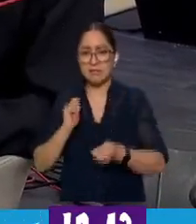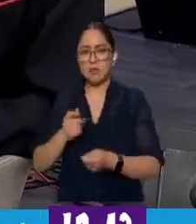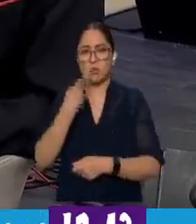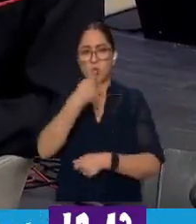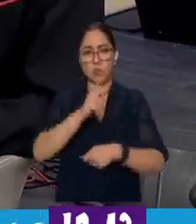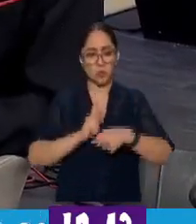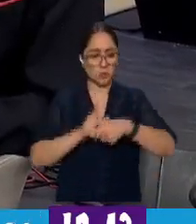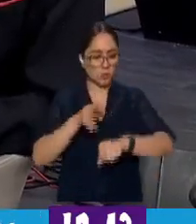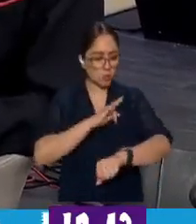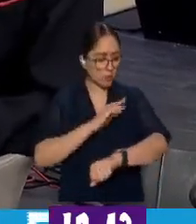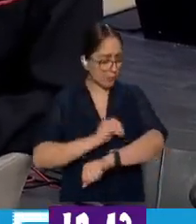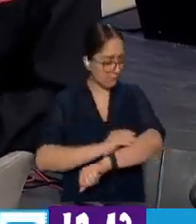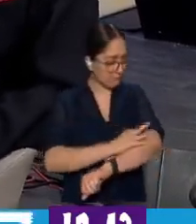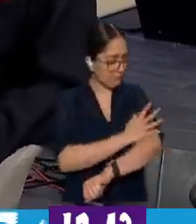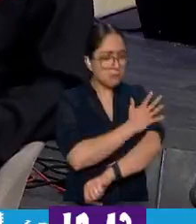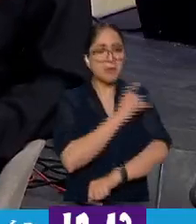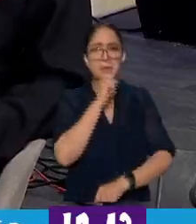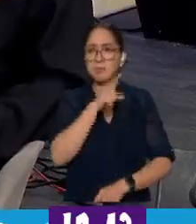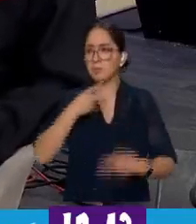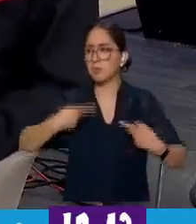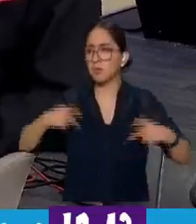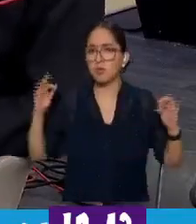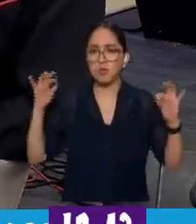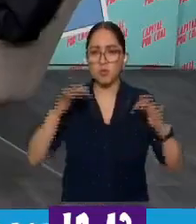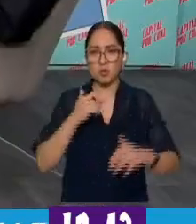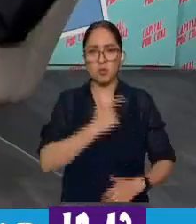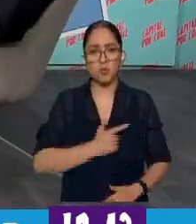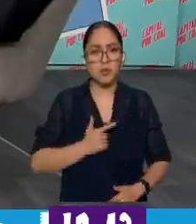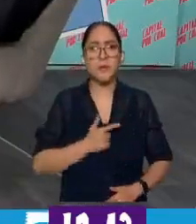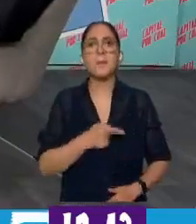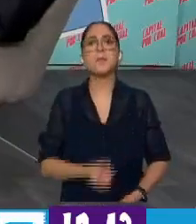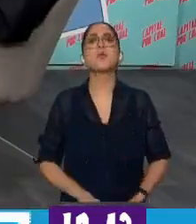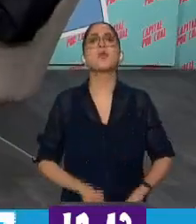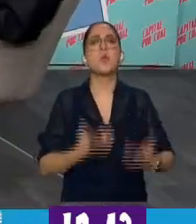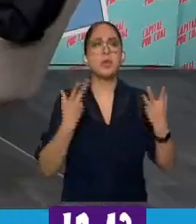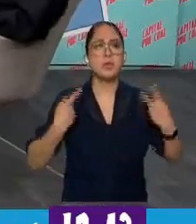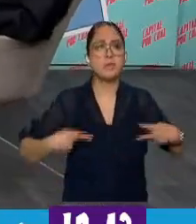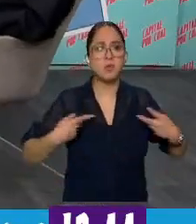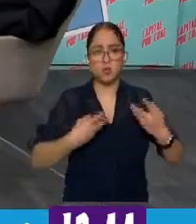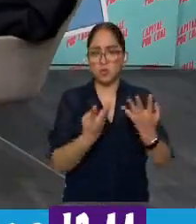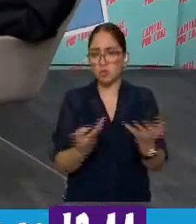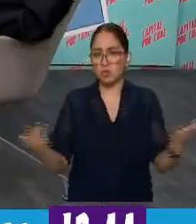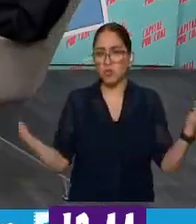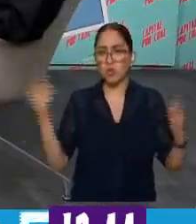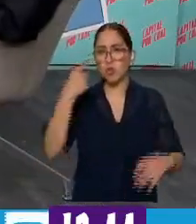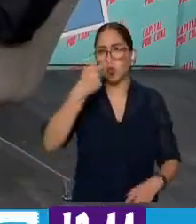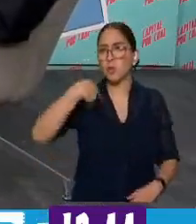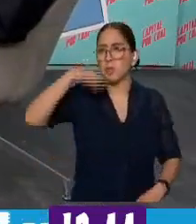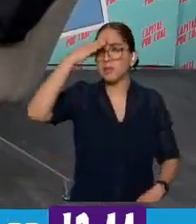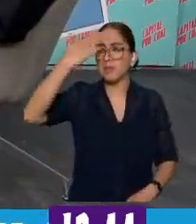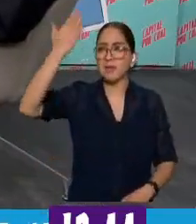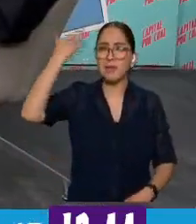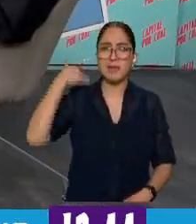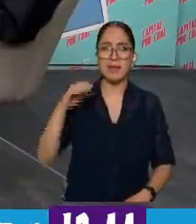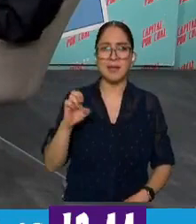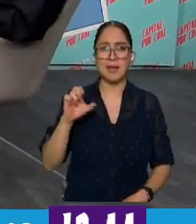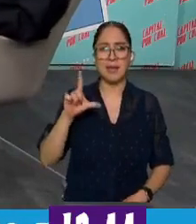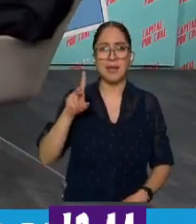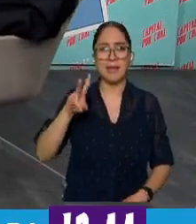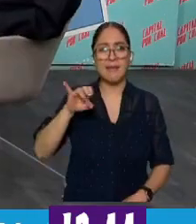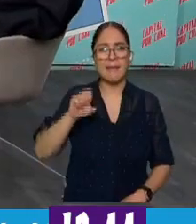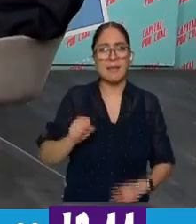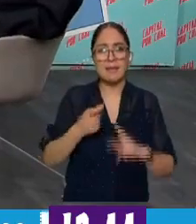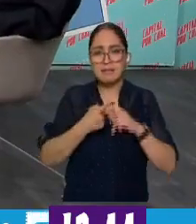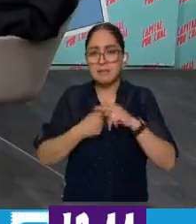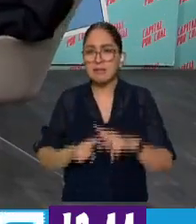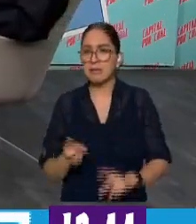piel y que la oye, gente también lo esté pero disfrutando. Pero ¿cuántas personas son en escena? Porque no crean que es como cuando Elvis empezaba, que era su trío